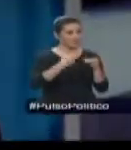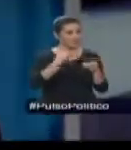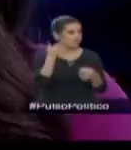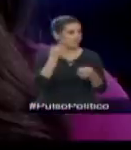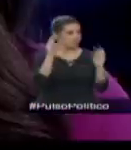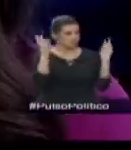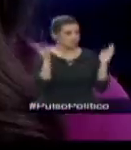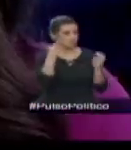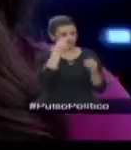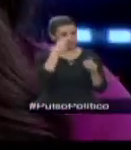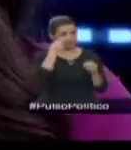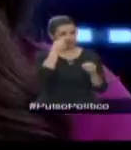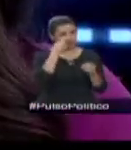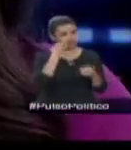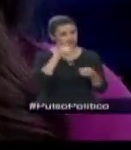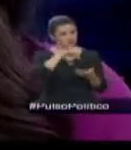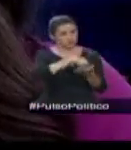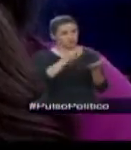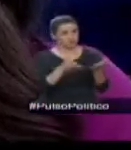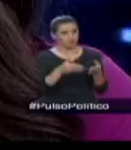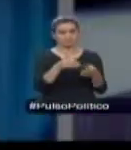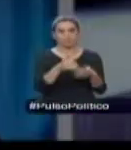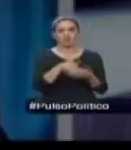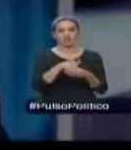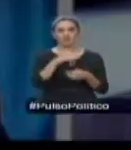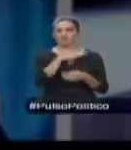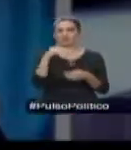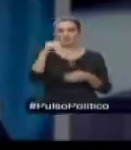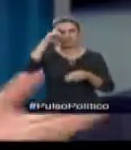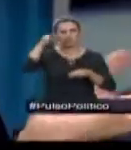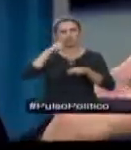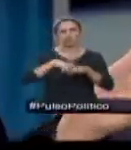a nivel de altona lo a nivel nacional a cualquier